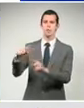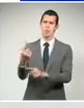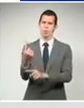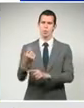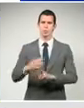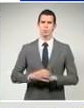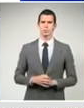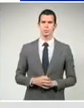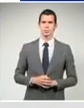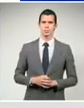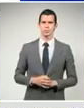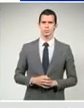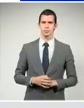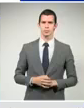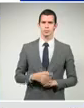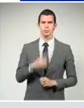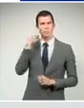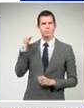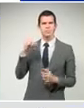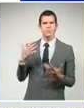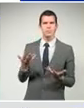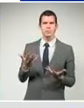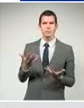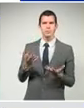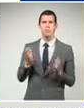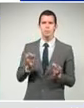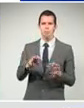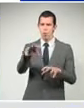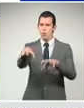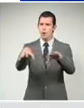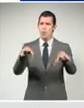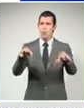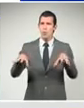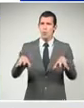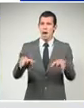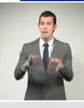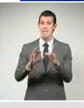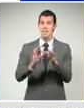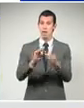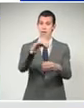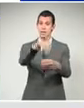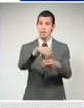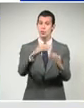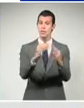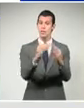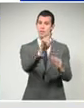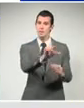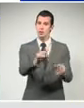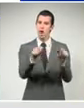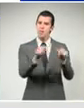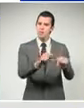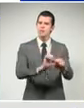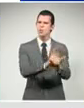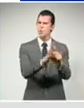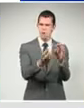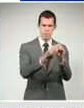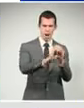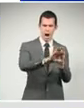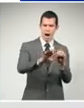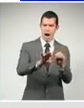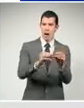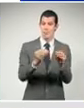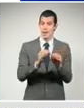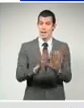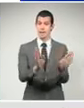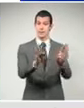nos estamos refiriendo a focos que por el número de casos pues se convierten en eventos y